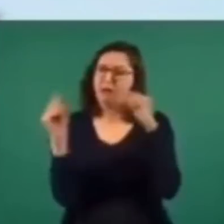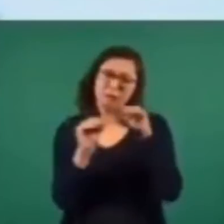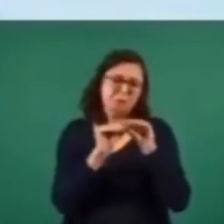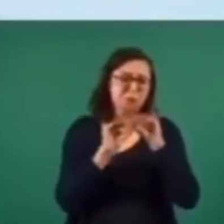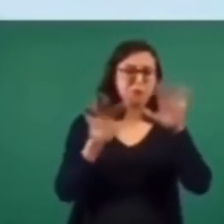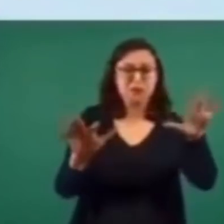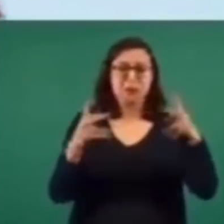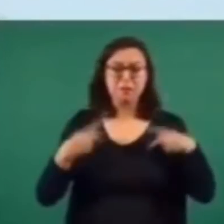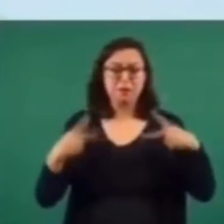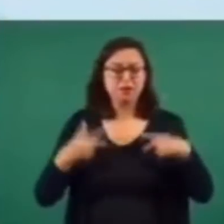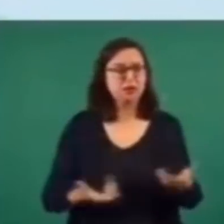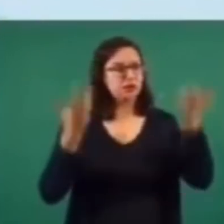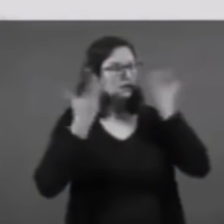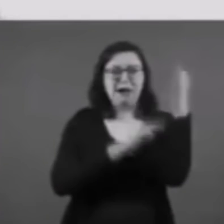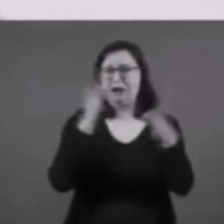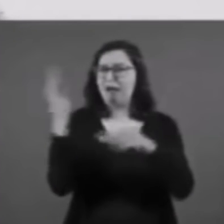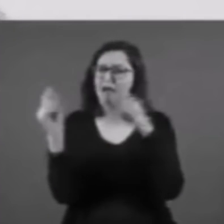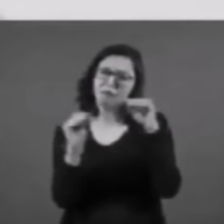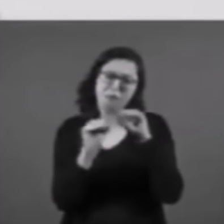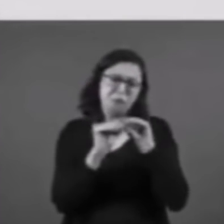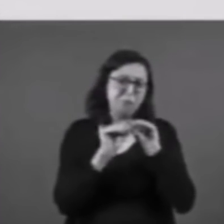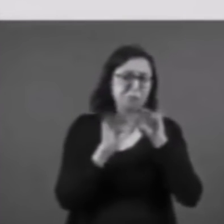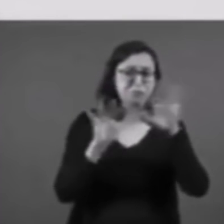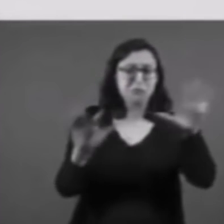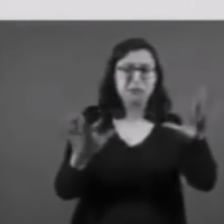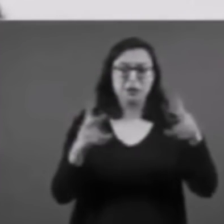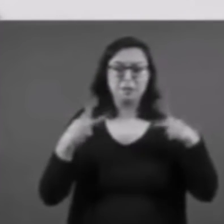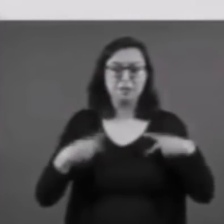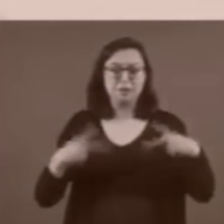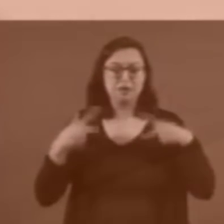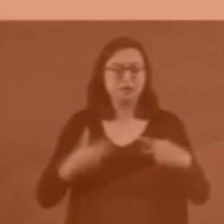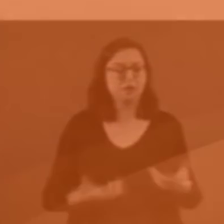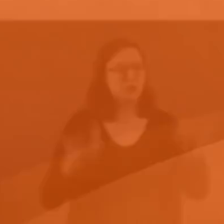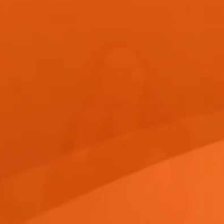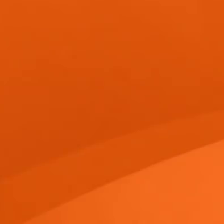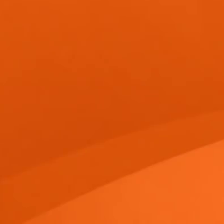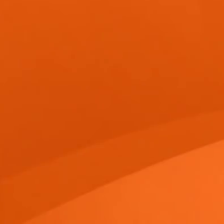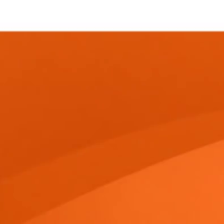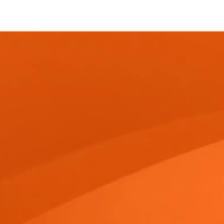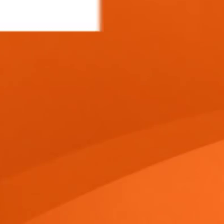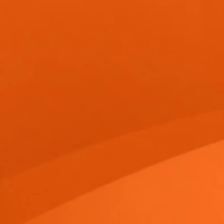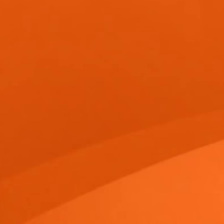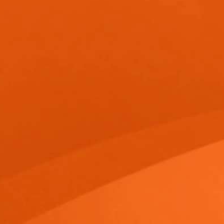que no es falso pero se exagera que no es falso pero se extrajera